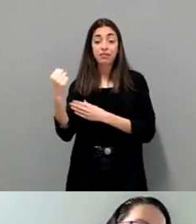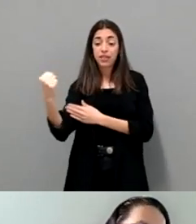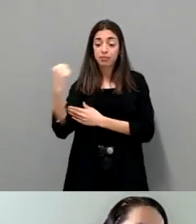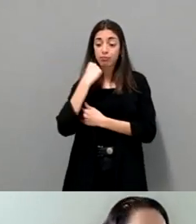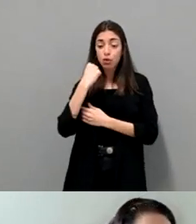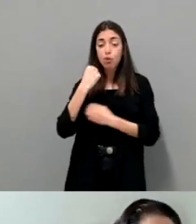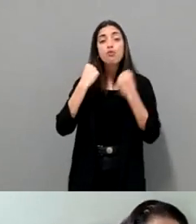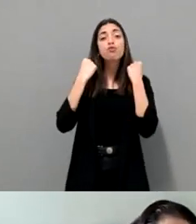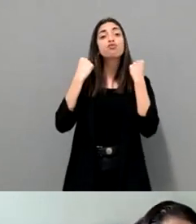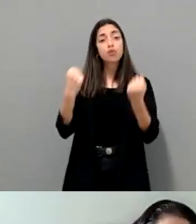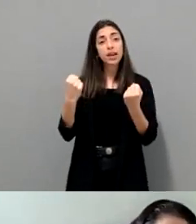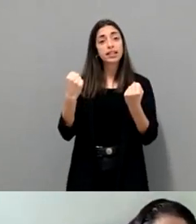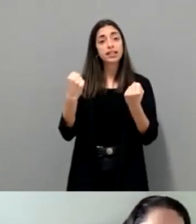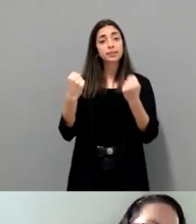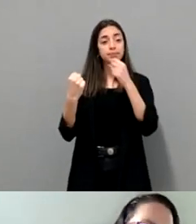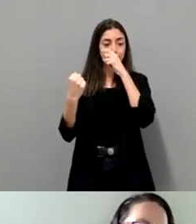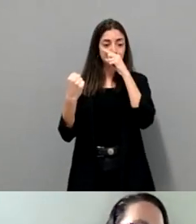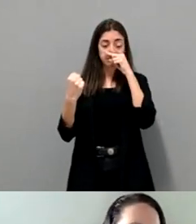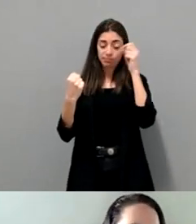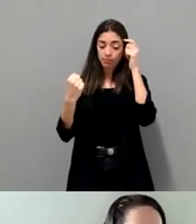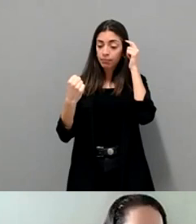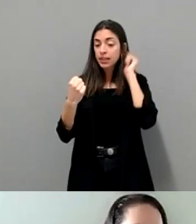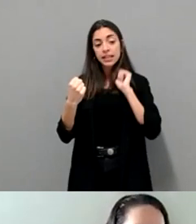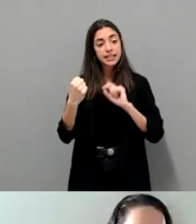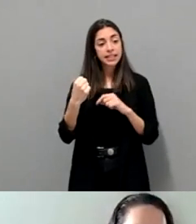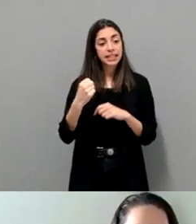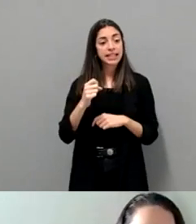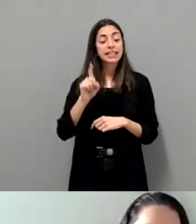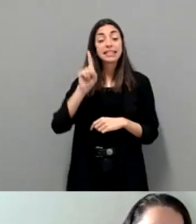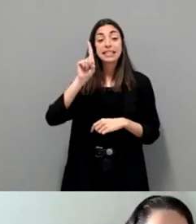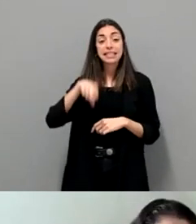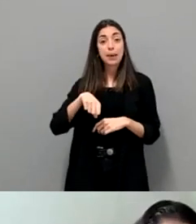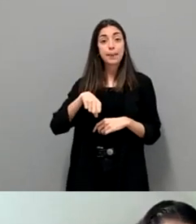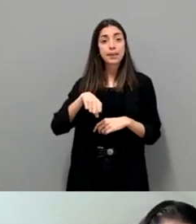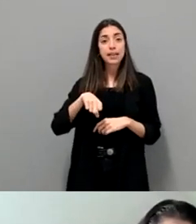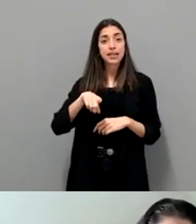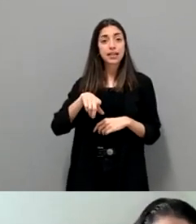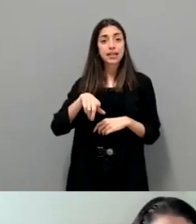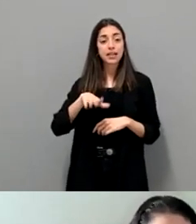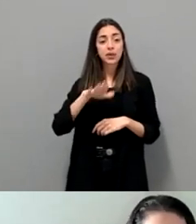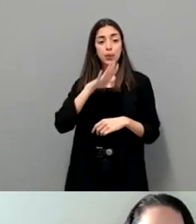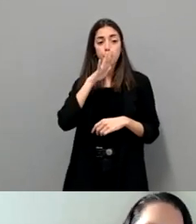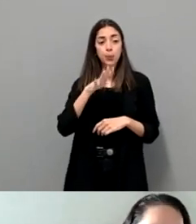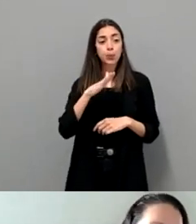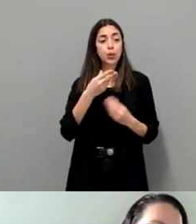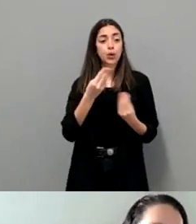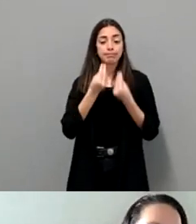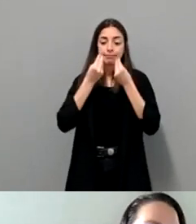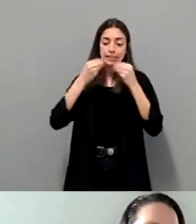apoyo y como en la historia,